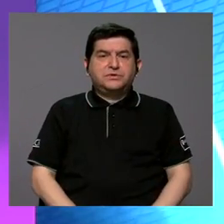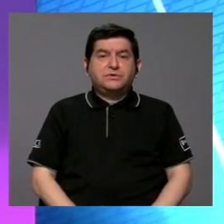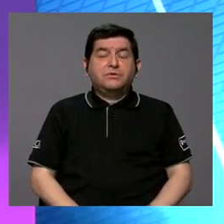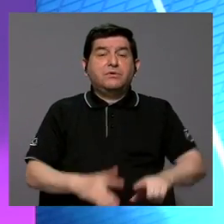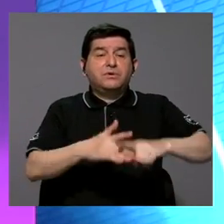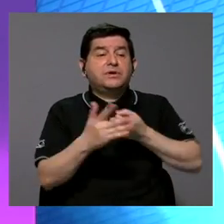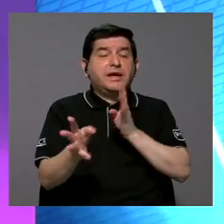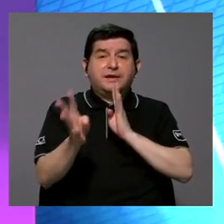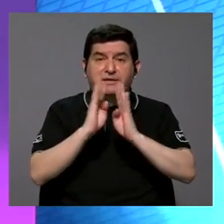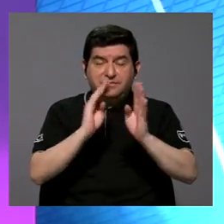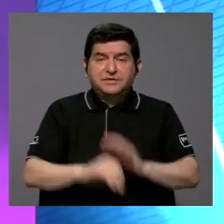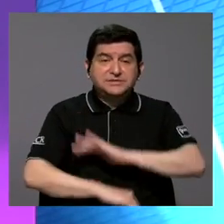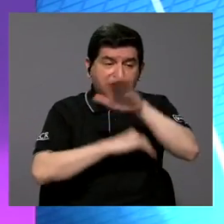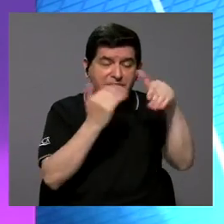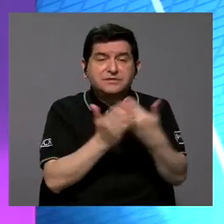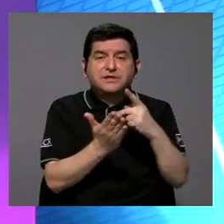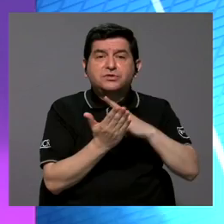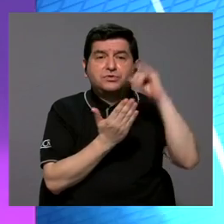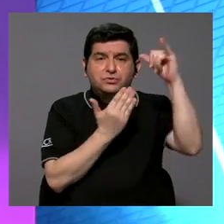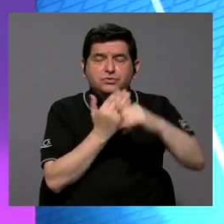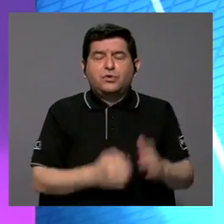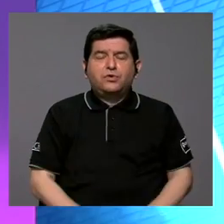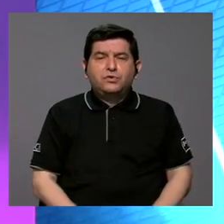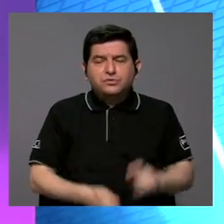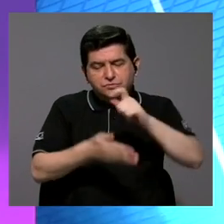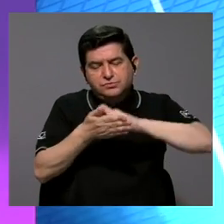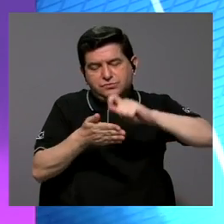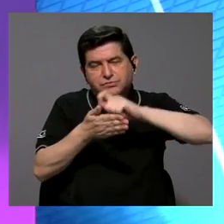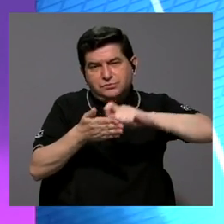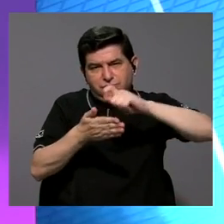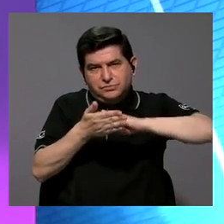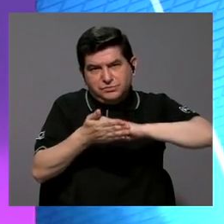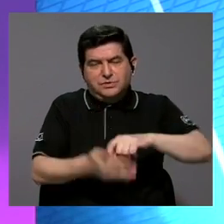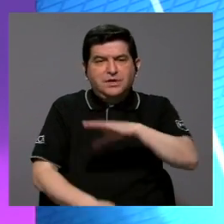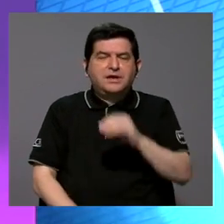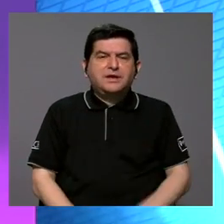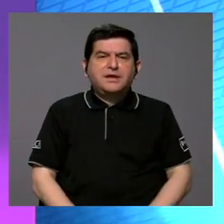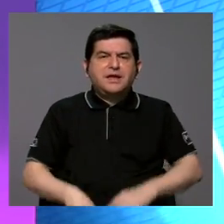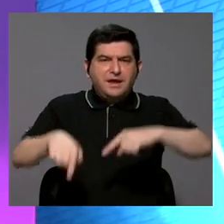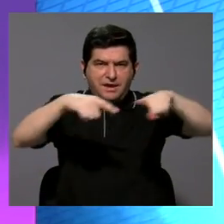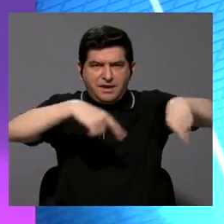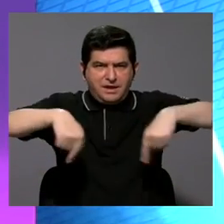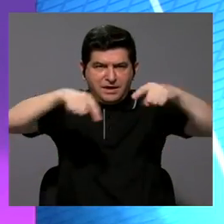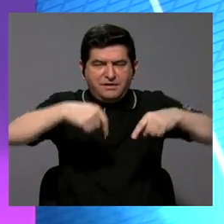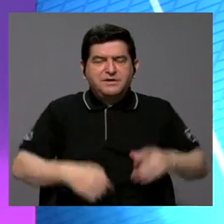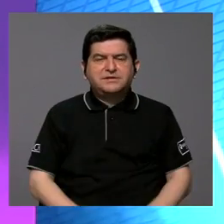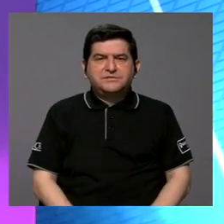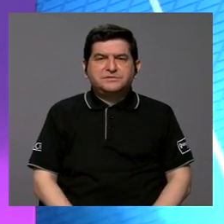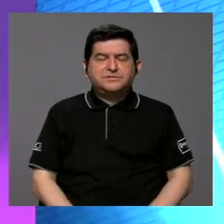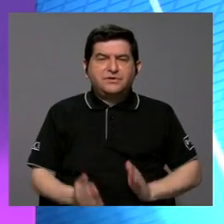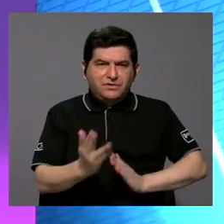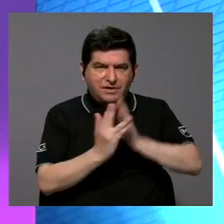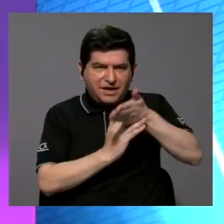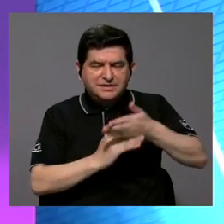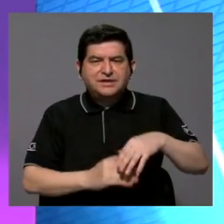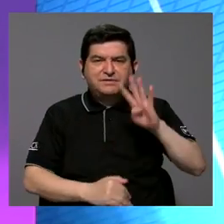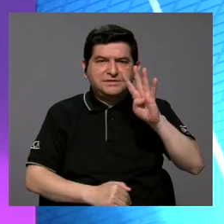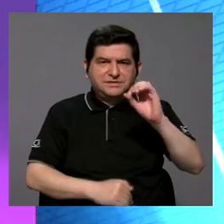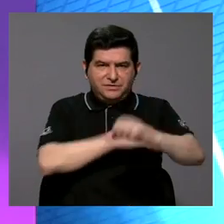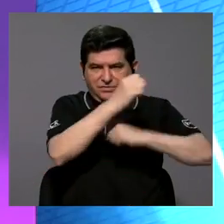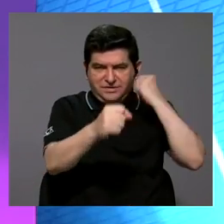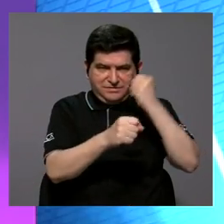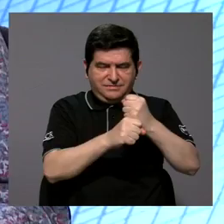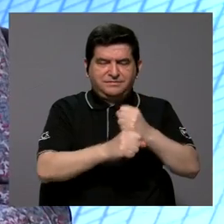podemos empezar a hablar de todos estos proyectos de composición y de grabación que nos has regalado a lo largo de estas